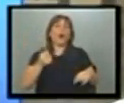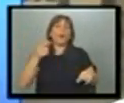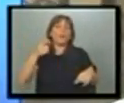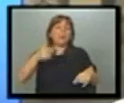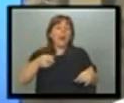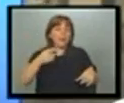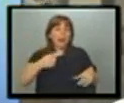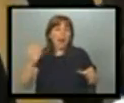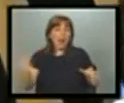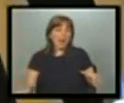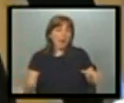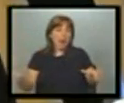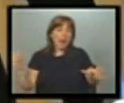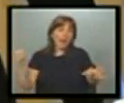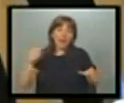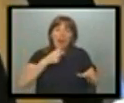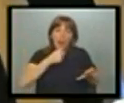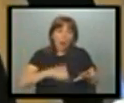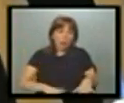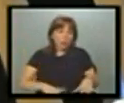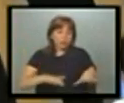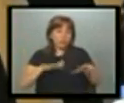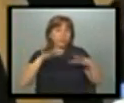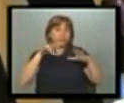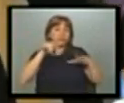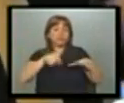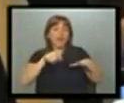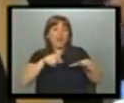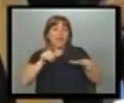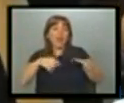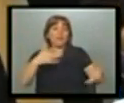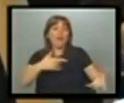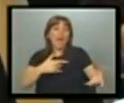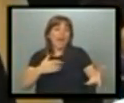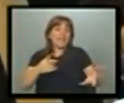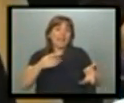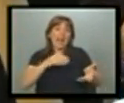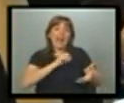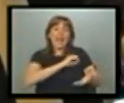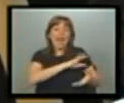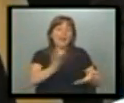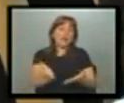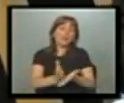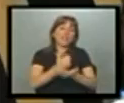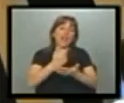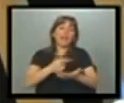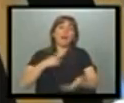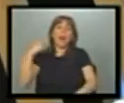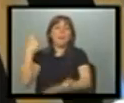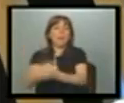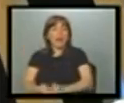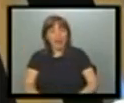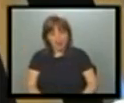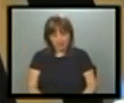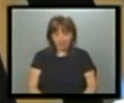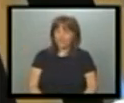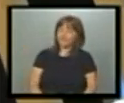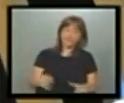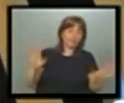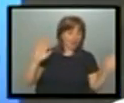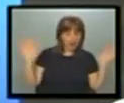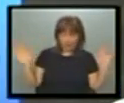después cobrar una suma mucho mayor. Bueno, esto es lo que surge de lo que Fariña declara. Está claro, hay que pasar por la zaranda lo que